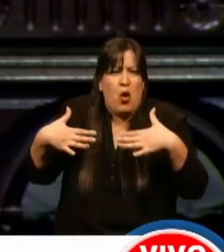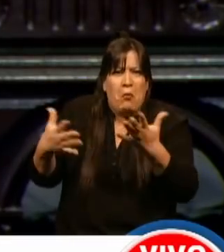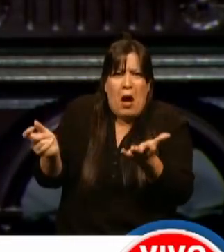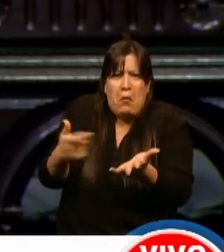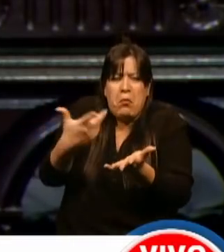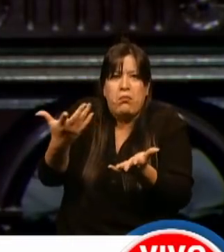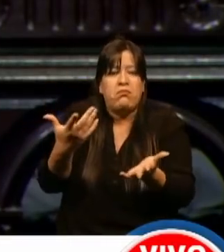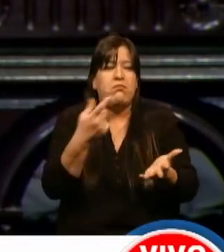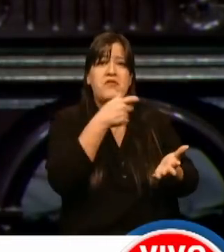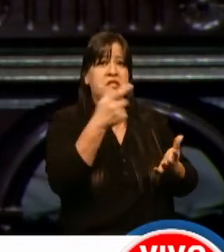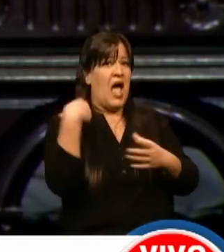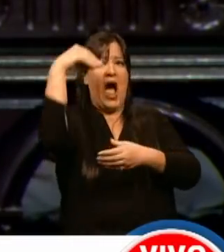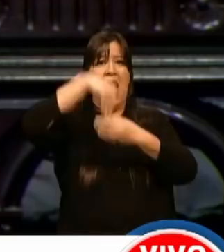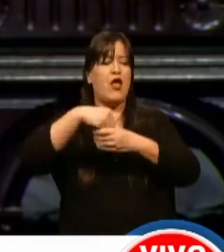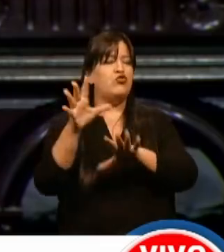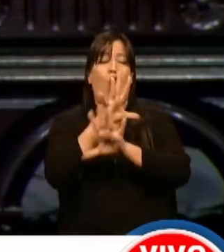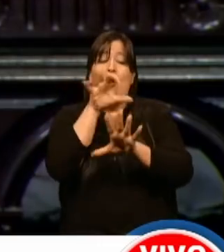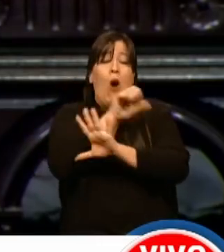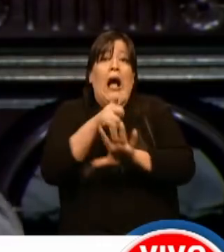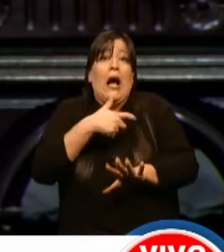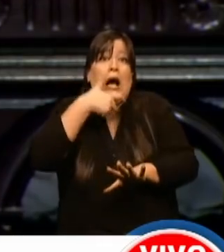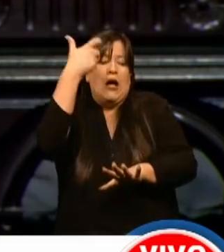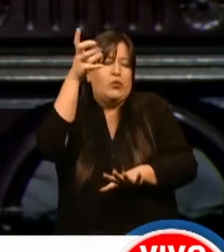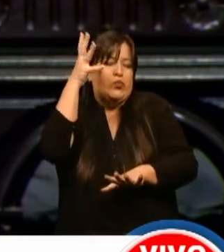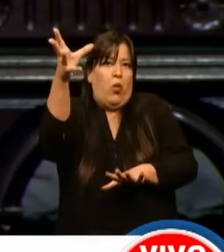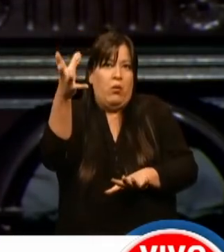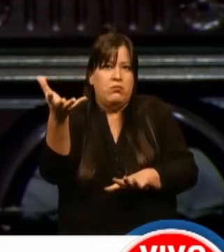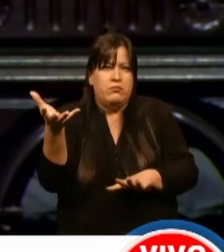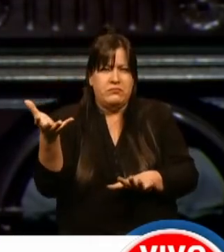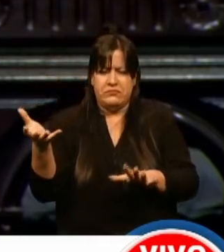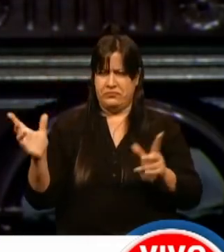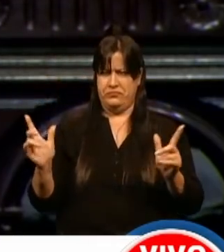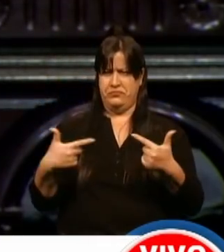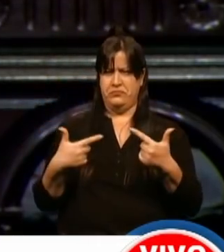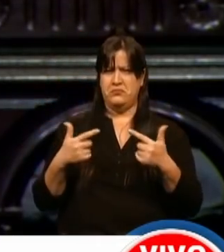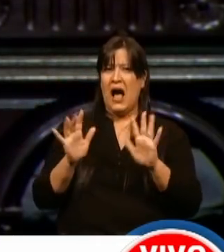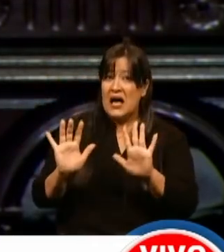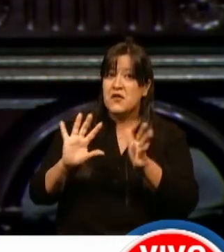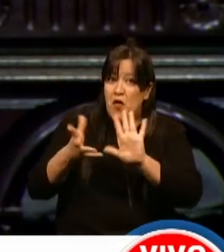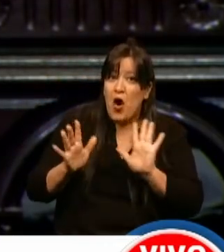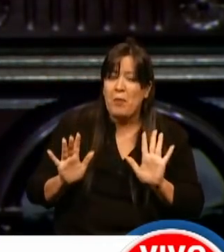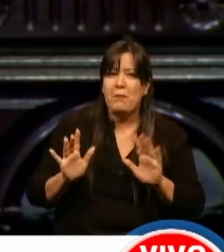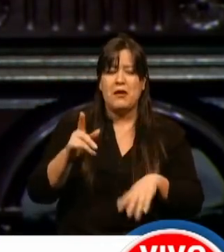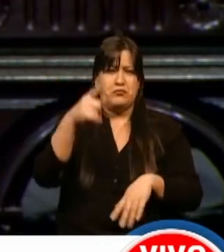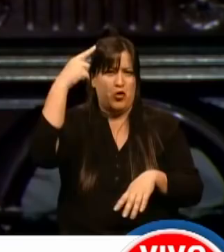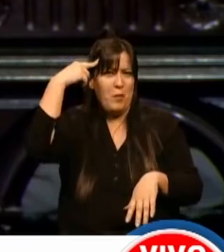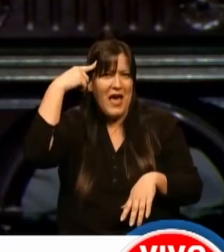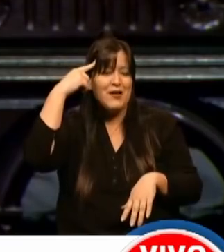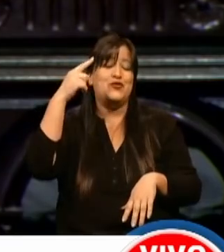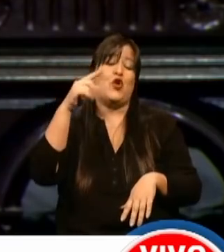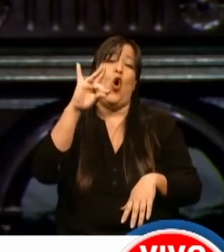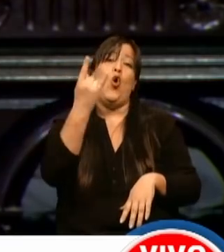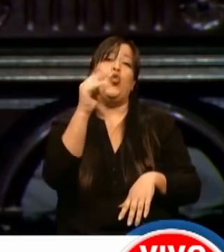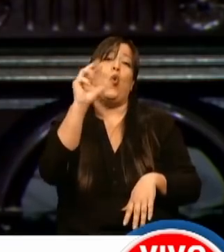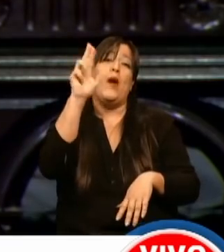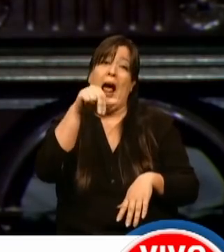me contestó, acá adentro no se aguanta el calor. Así, de esta manera, imagino pensaba por Durán Barba,